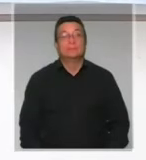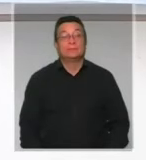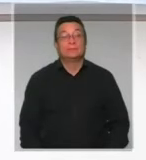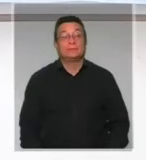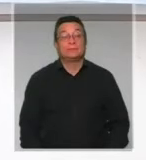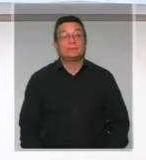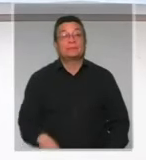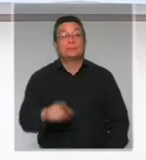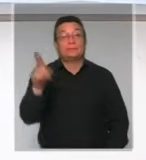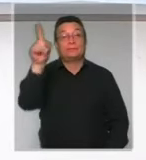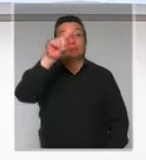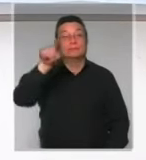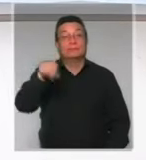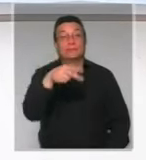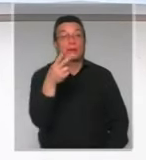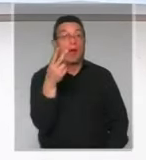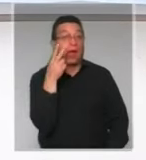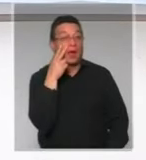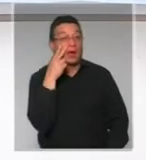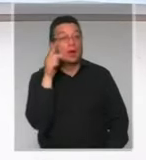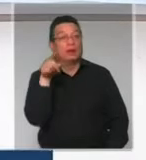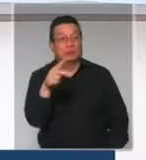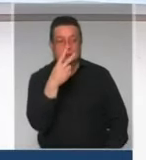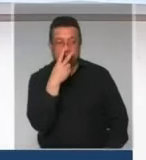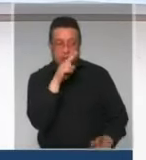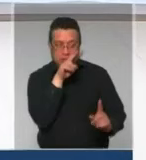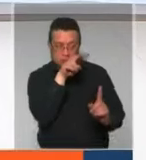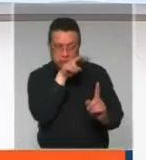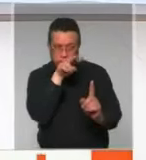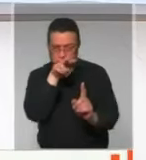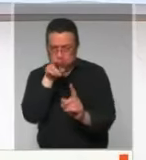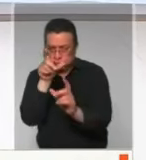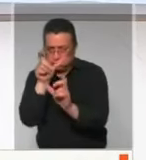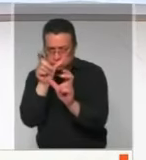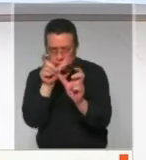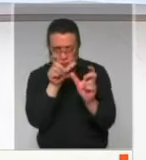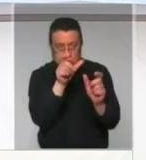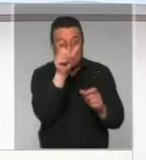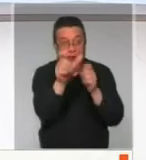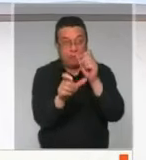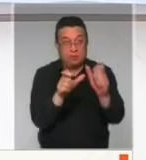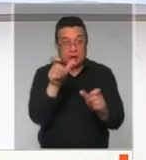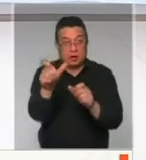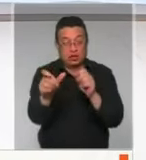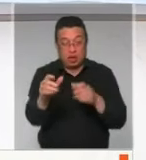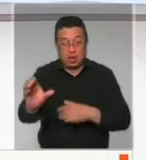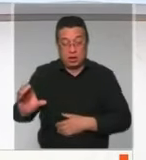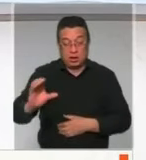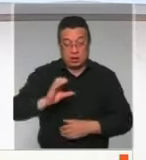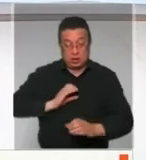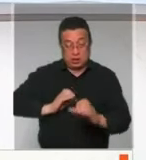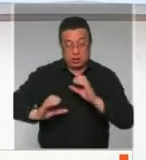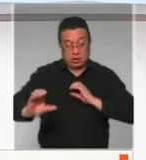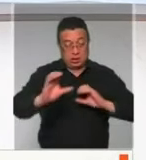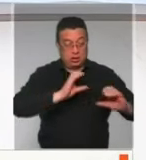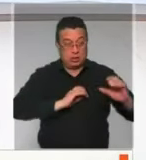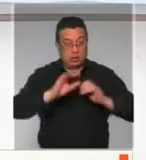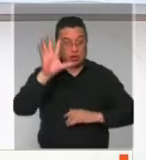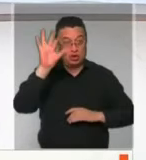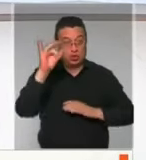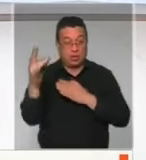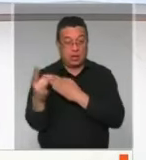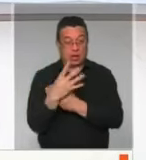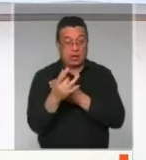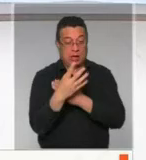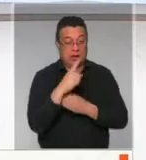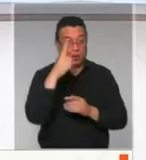El Servicio de Impuestos Internos tendrá bajo la lupa a todas las personas que reciban, esa es la palabra clave, reciban más de 50 transferencias al